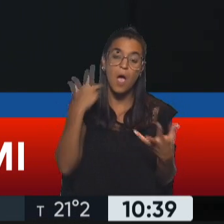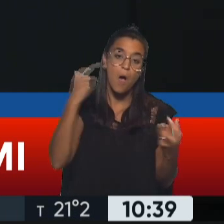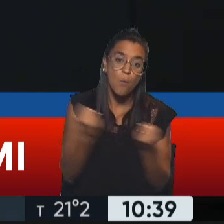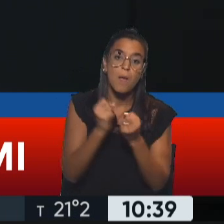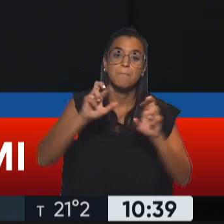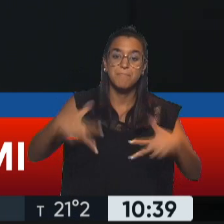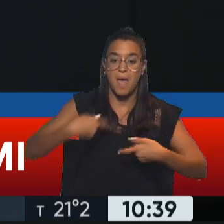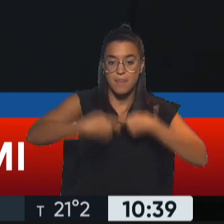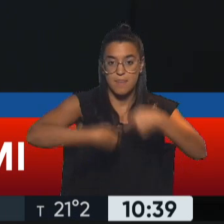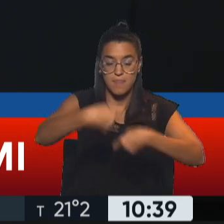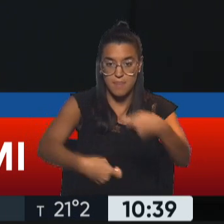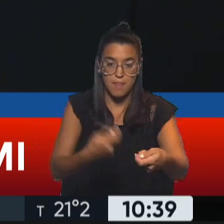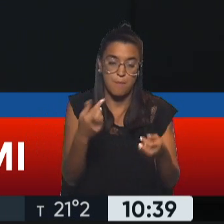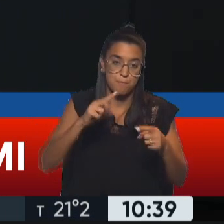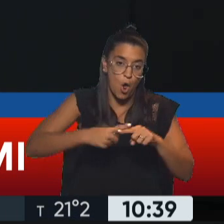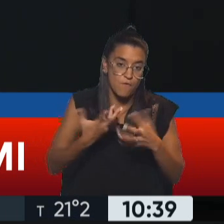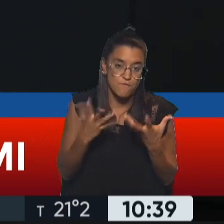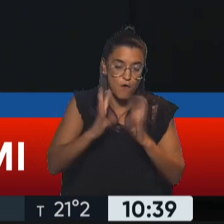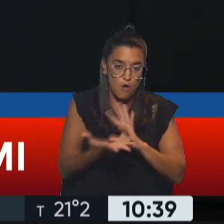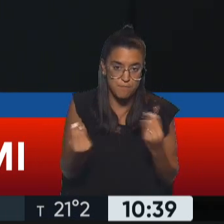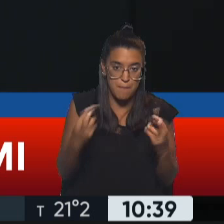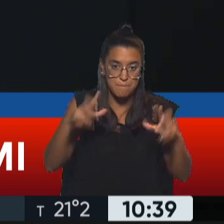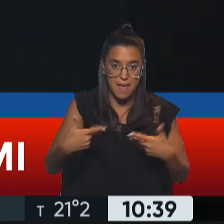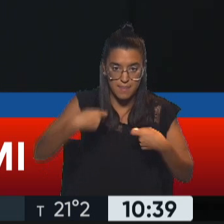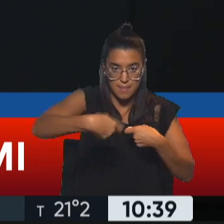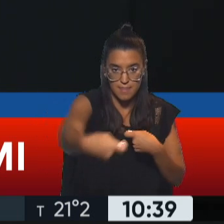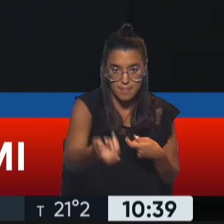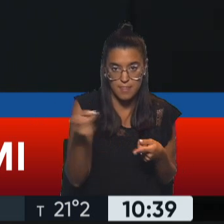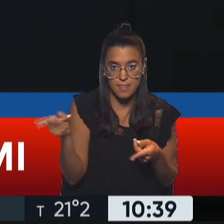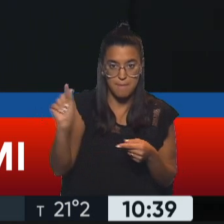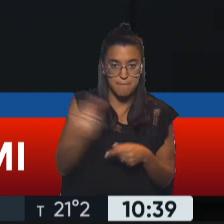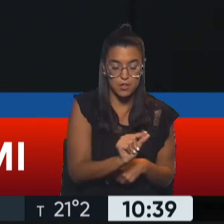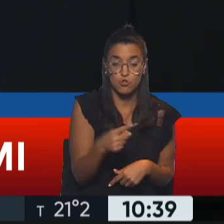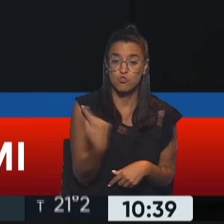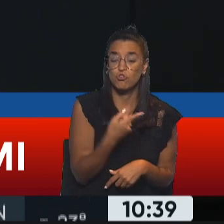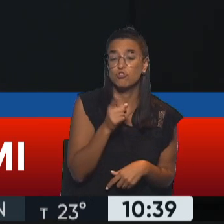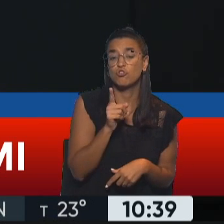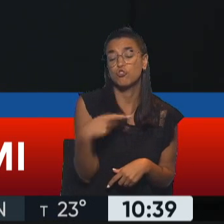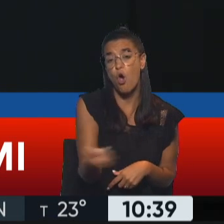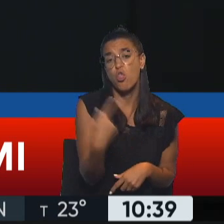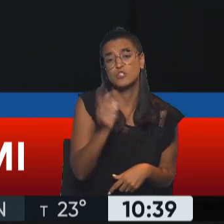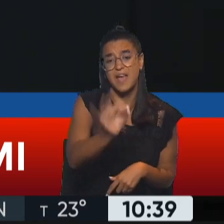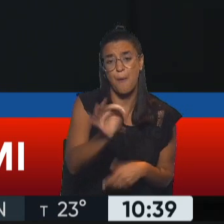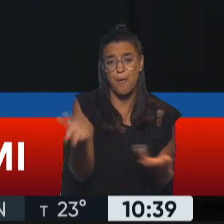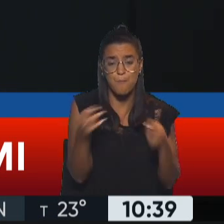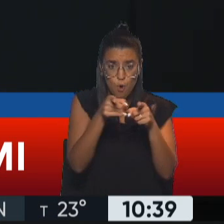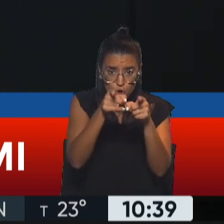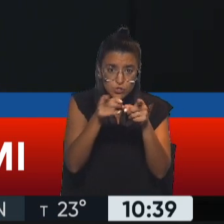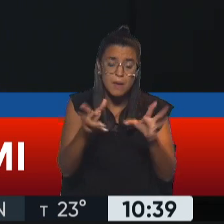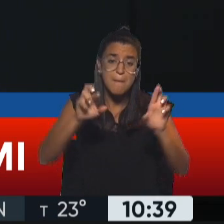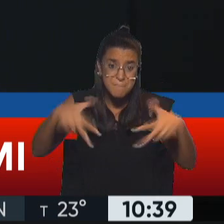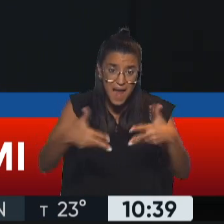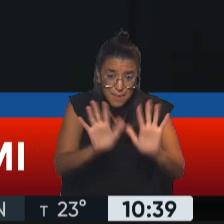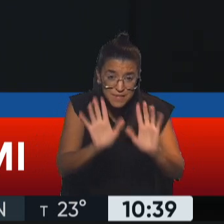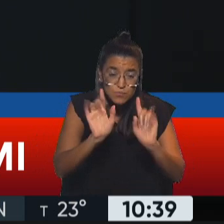programa de políticas como base de ese préstamo. Todos sabemos que ese